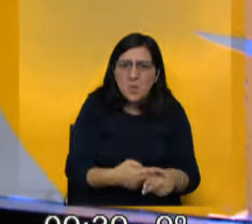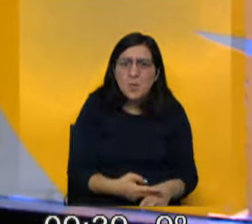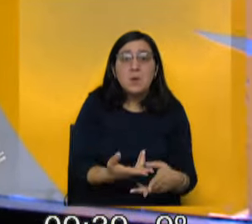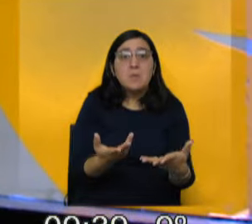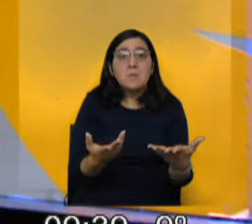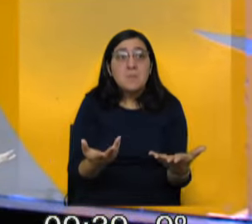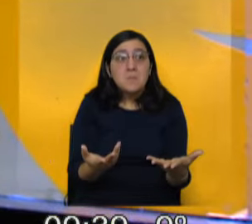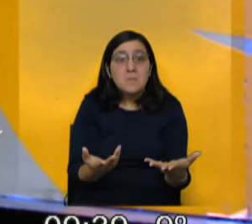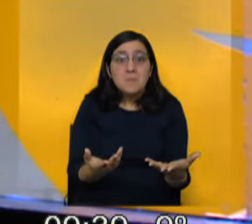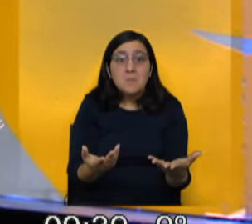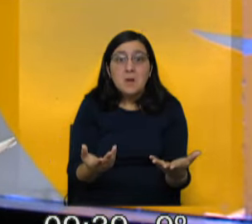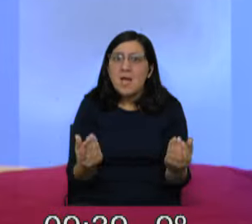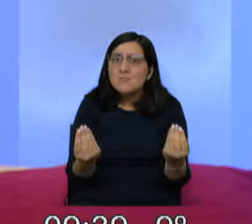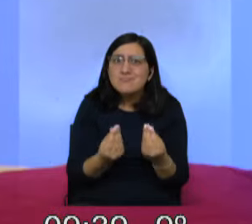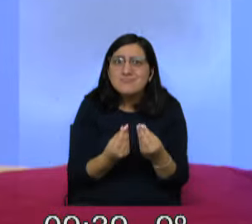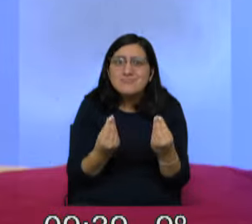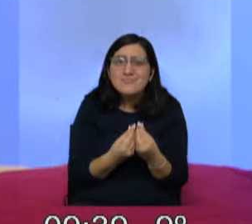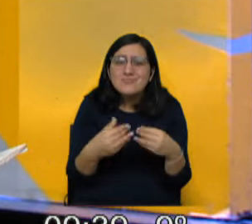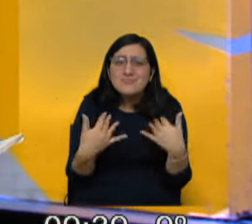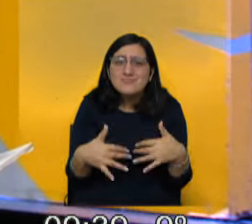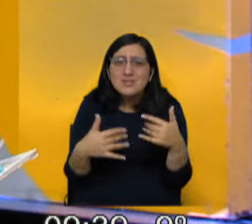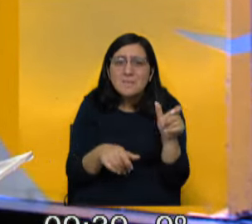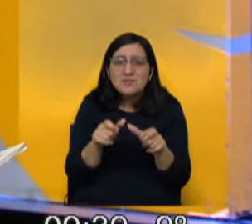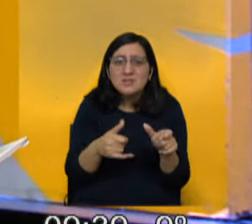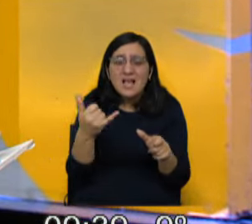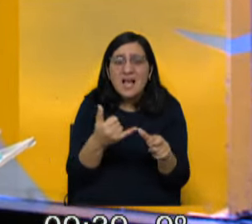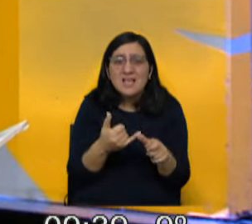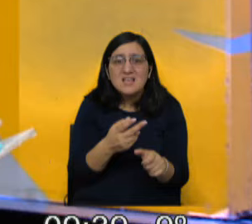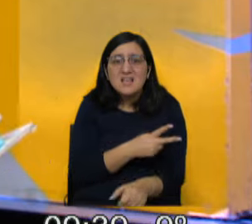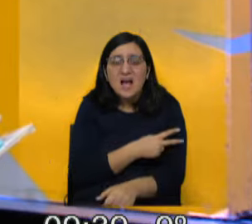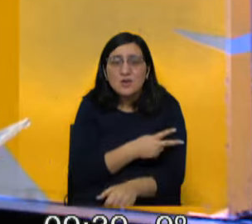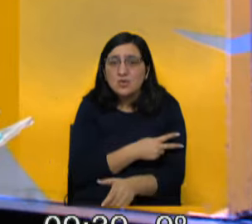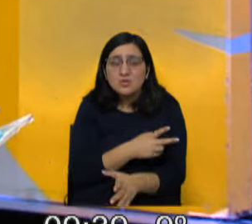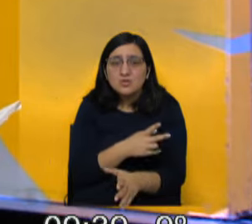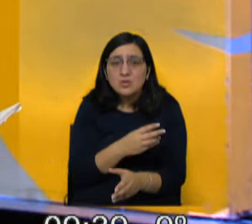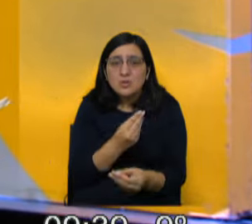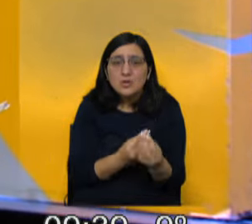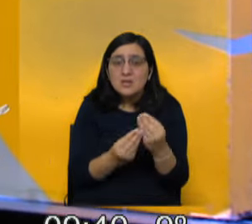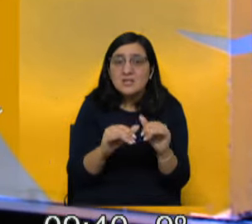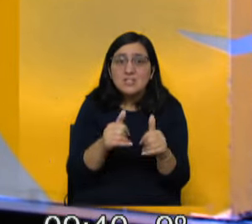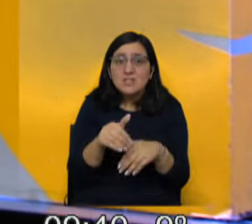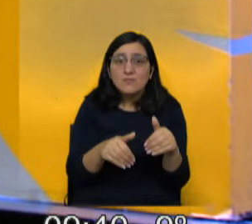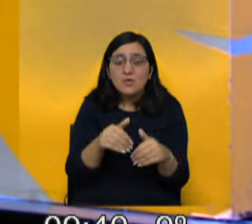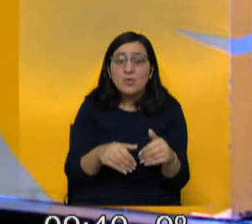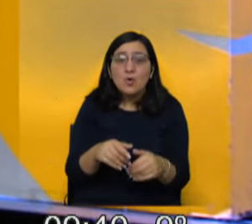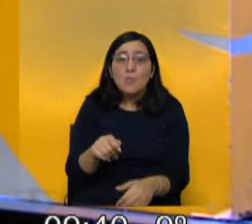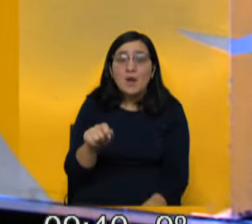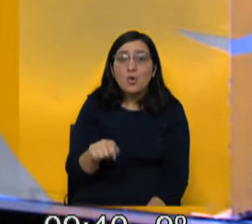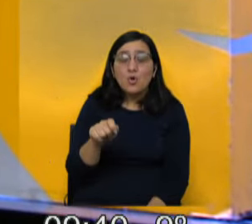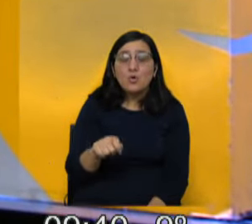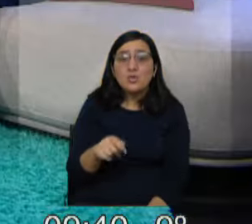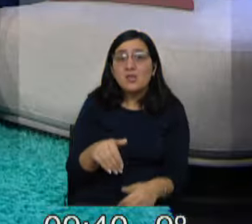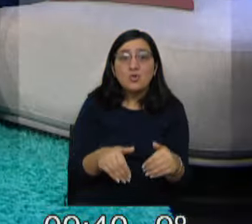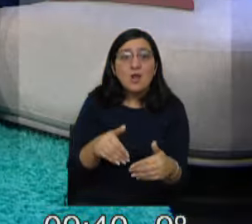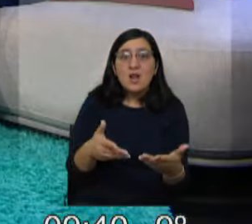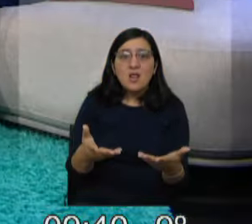¿no? Para votar a Hay fulano. Hay muchas personas. Hay un montón de gente. Hay cargos que ya se están votando, por ejemplo, para la Corte Electoral, un